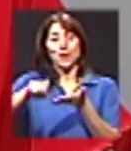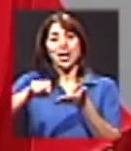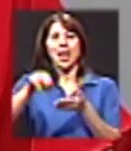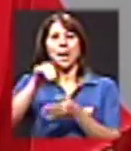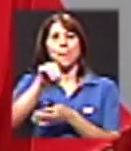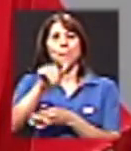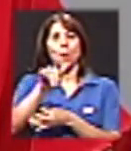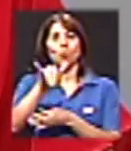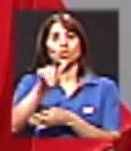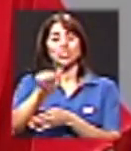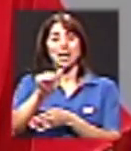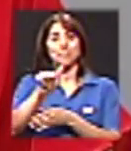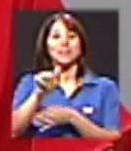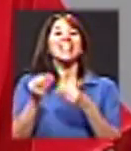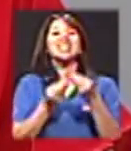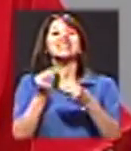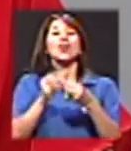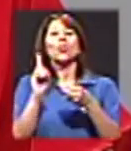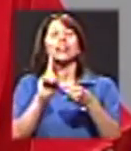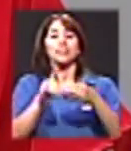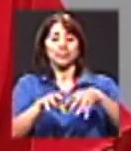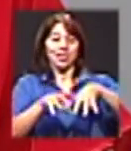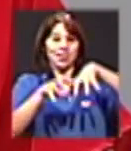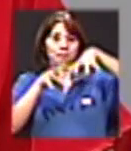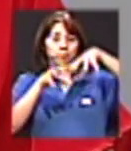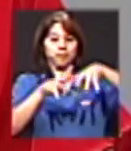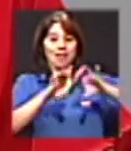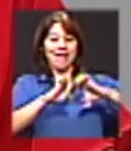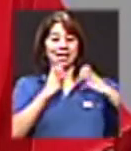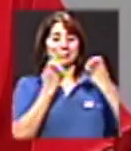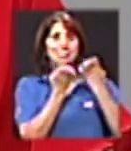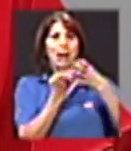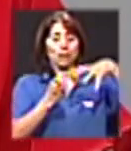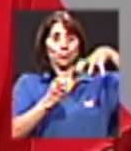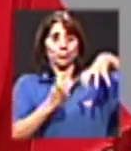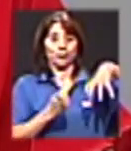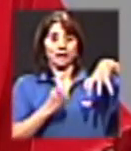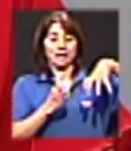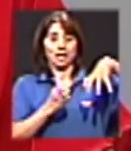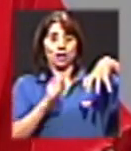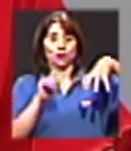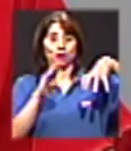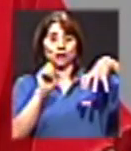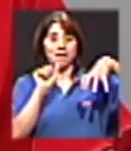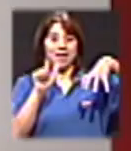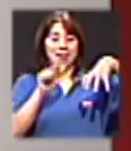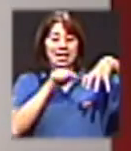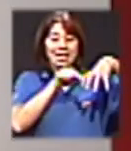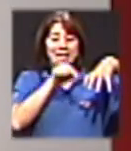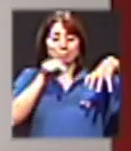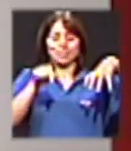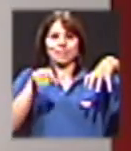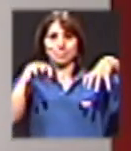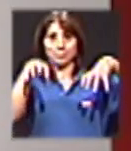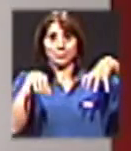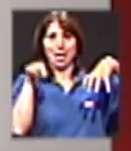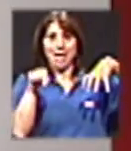casi enfrente al estadio Rosabal Cordero, lo que eso quiera decir para los heredianos. ¿Qué